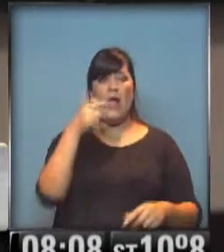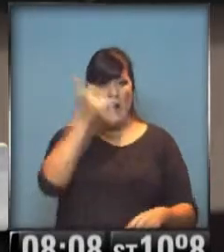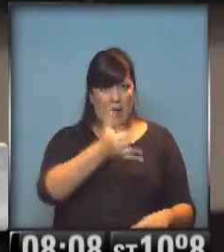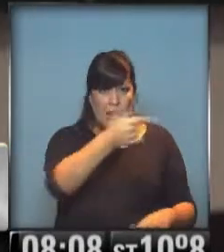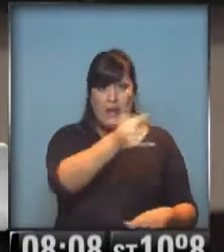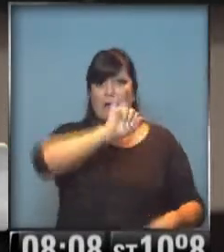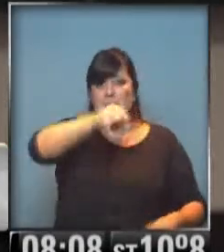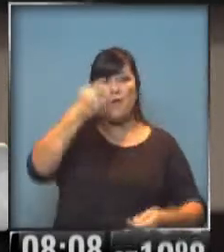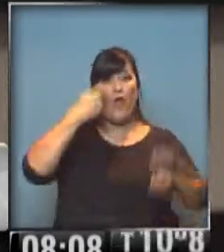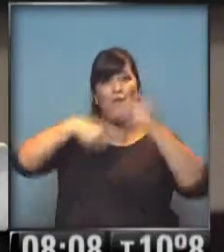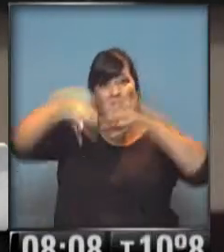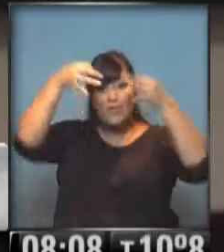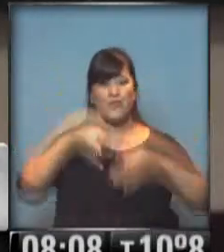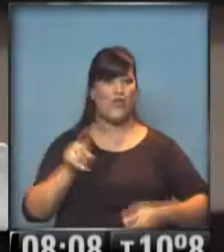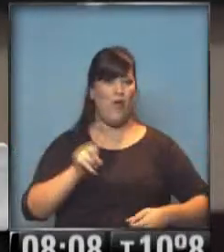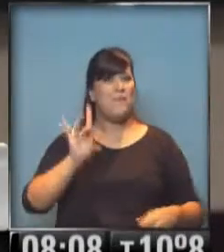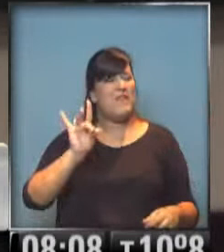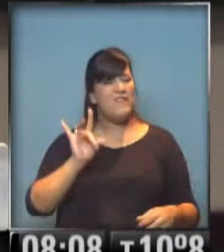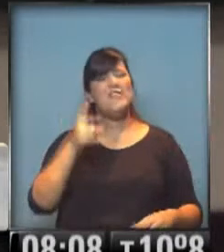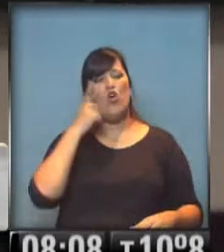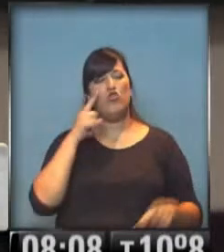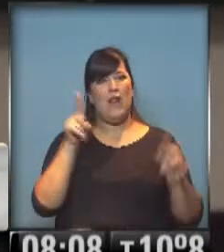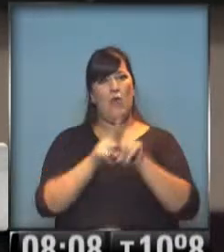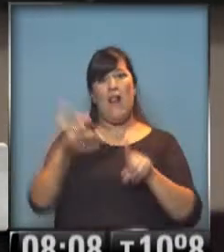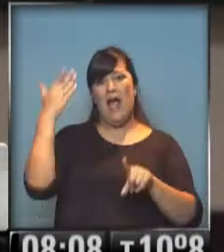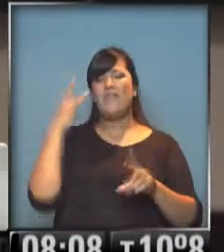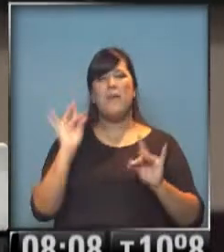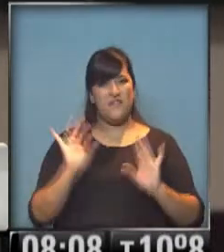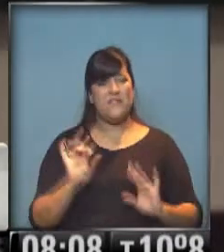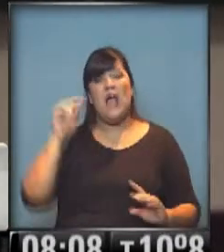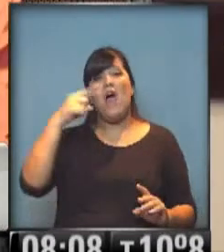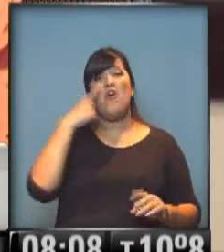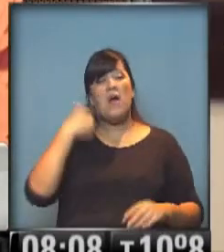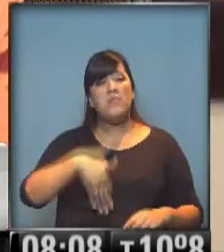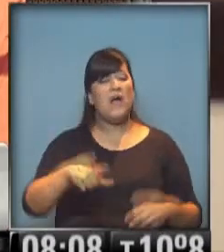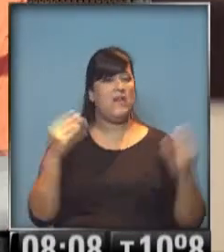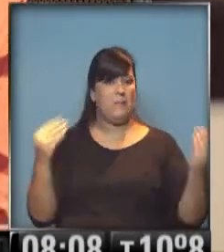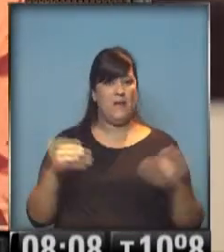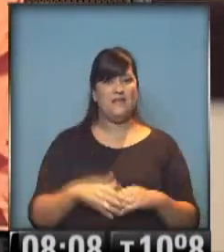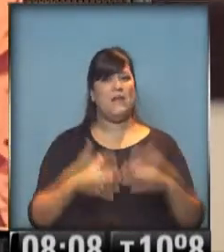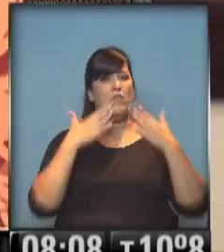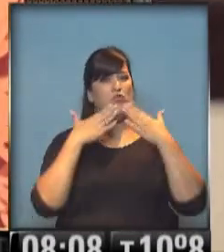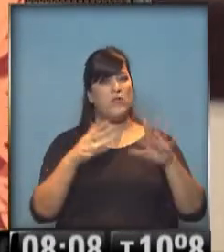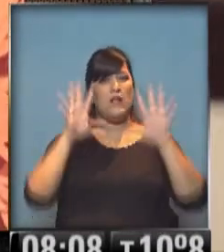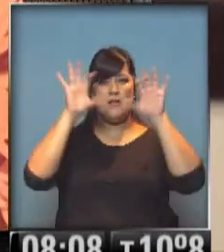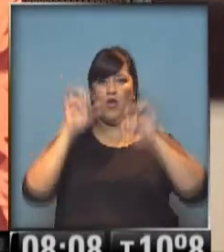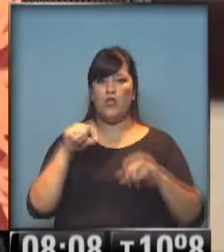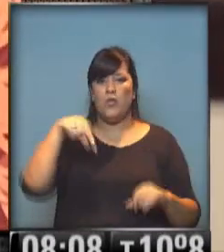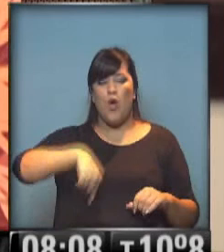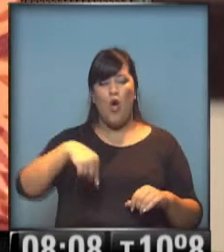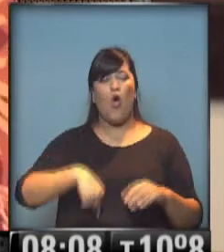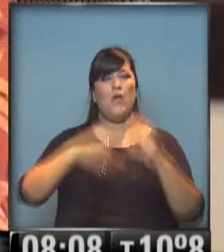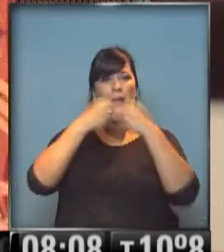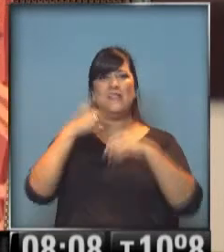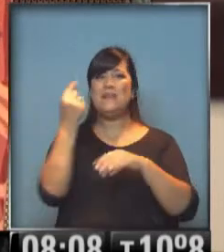quien deberían decirle es más difícil de controlar cómo era el mecanismo anterior como se había pasado gracias raúl dellatorre recordemos a partir de hoy se